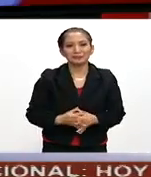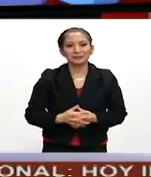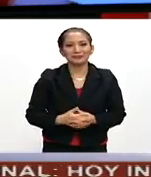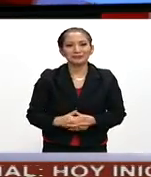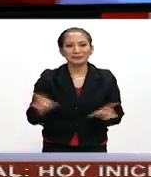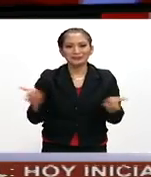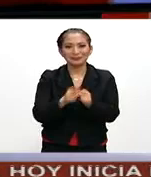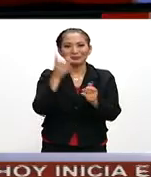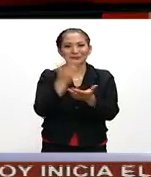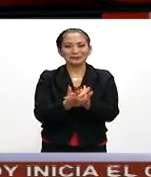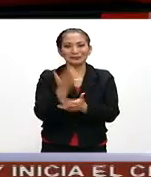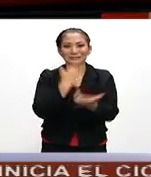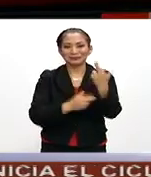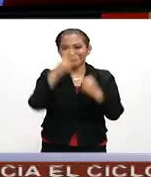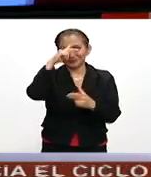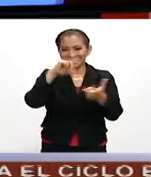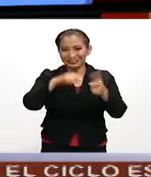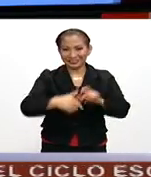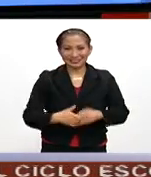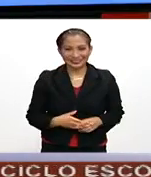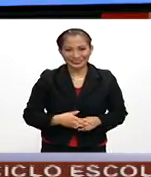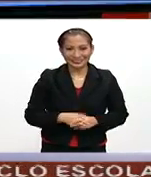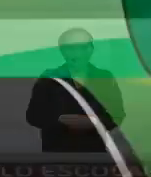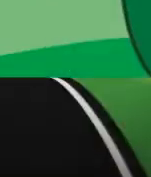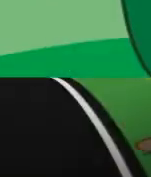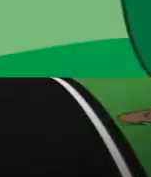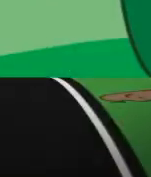Vamos a hacer una breve pausa, regresamos. Esto es México, el día de hoy.